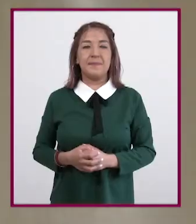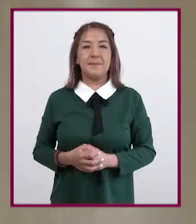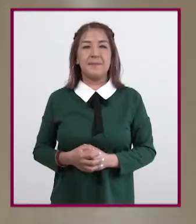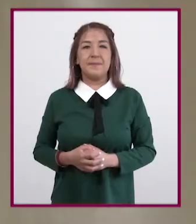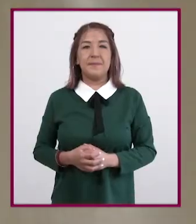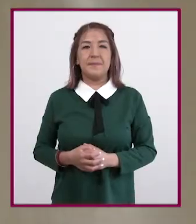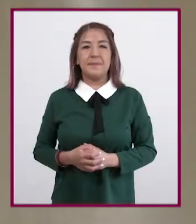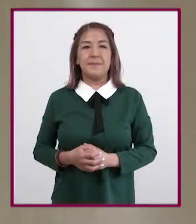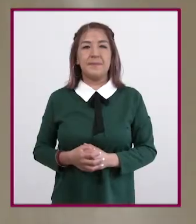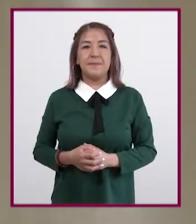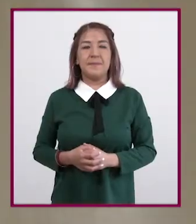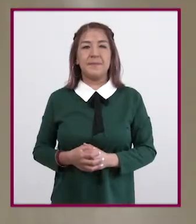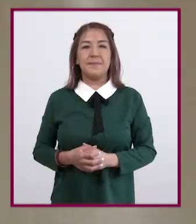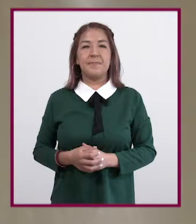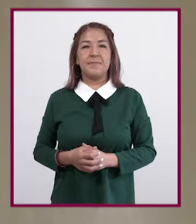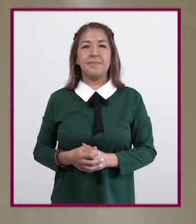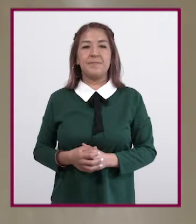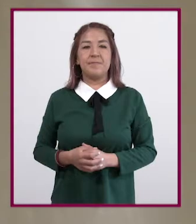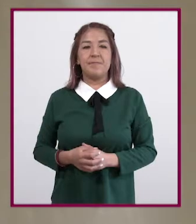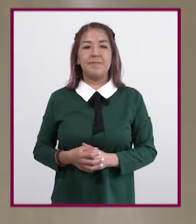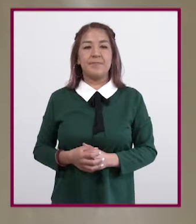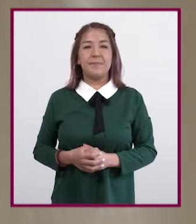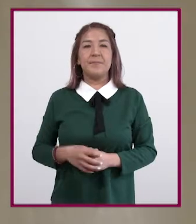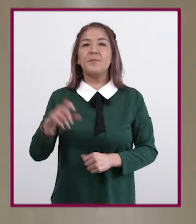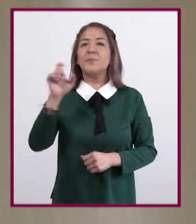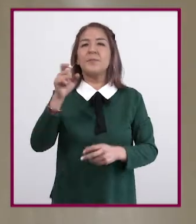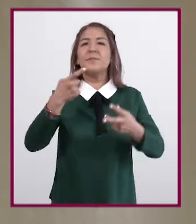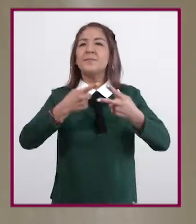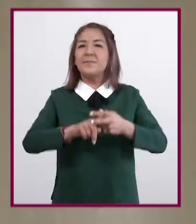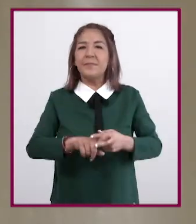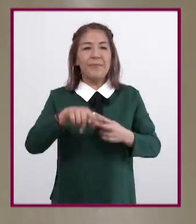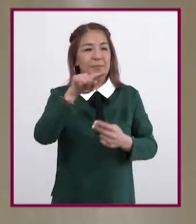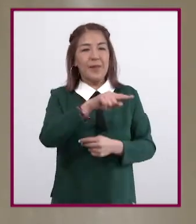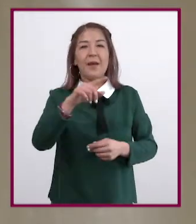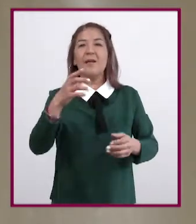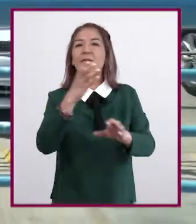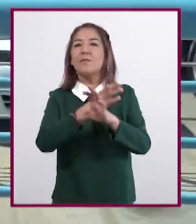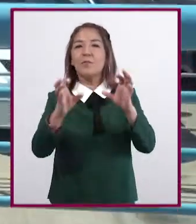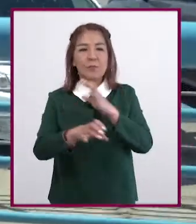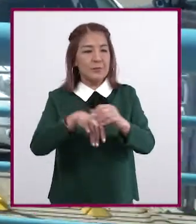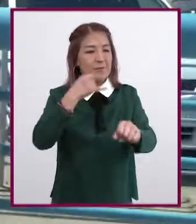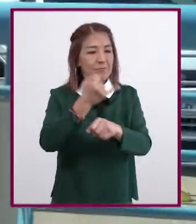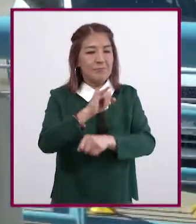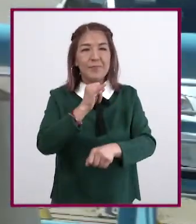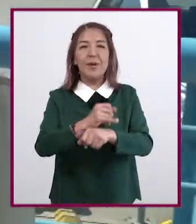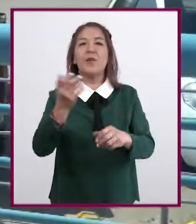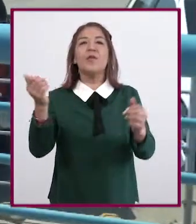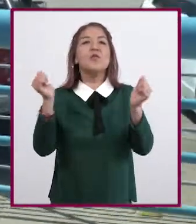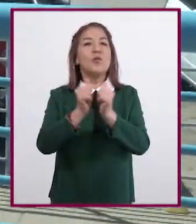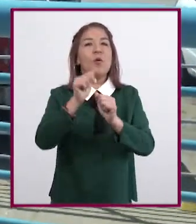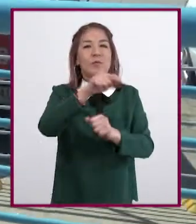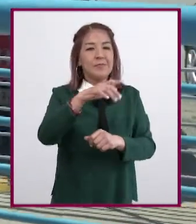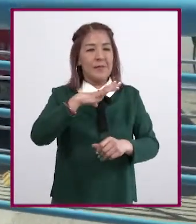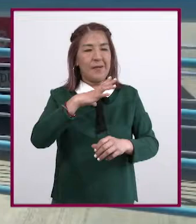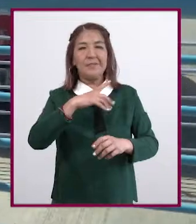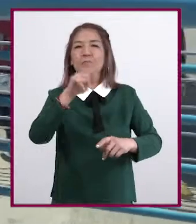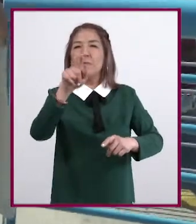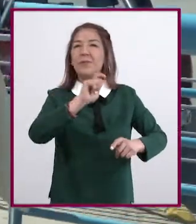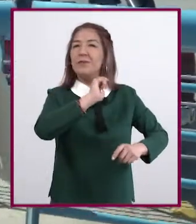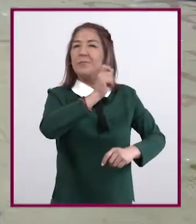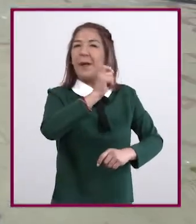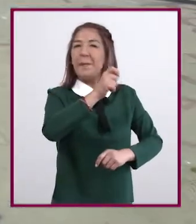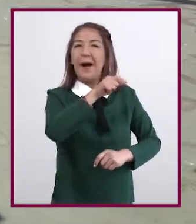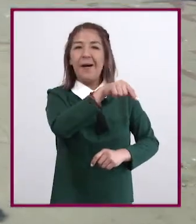Bueno, entra desde alguna escultura que se puede percutir o que emite algún sonido, también esta idea